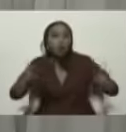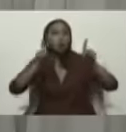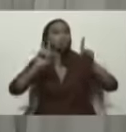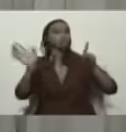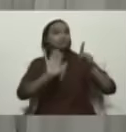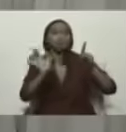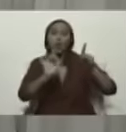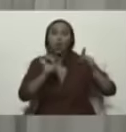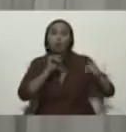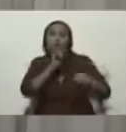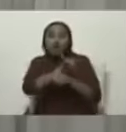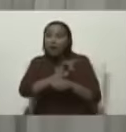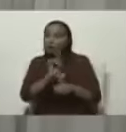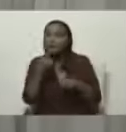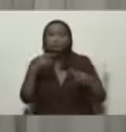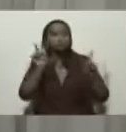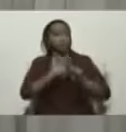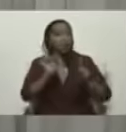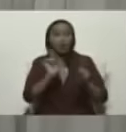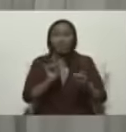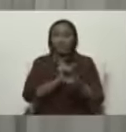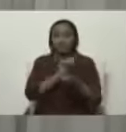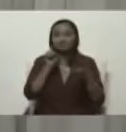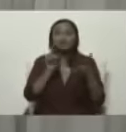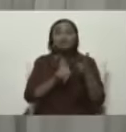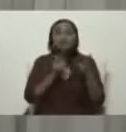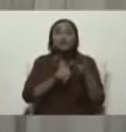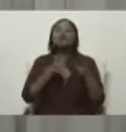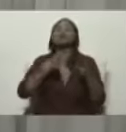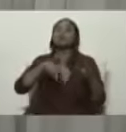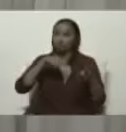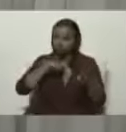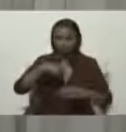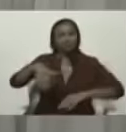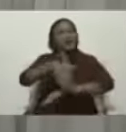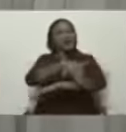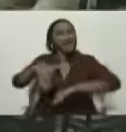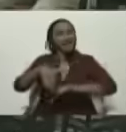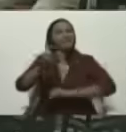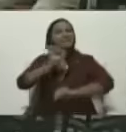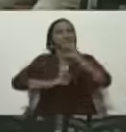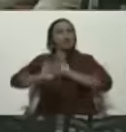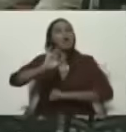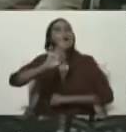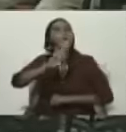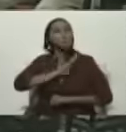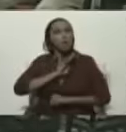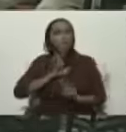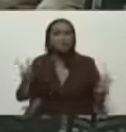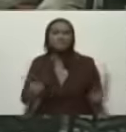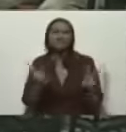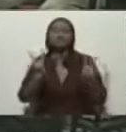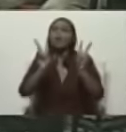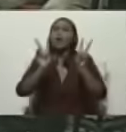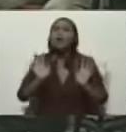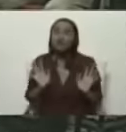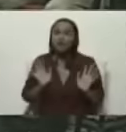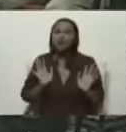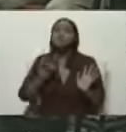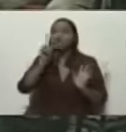Y tres, nos vamos a ir a la calle a defender nuestra victoria. y sobre todo a defender a la